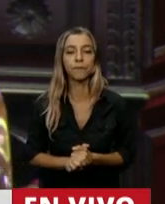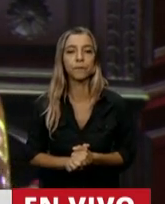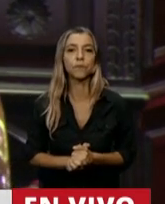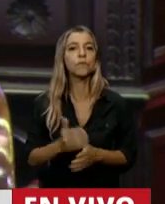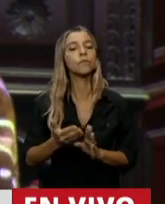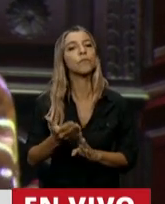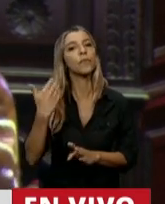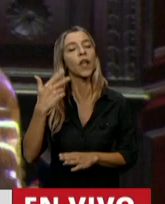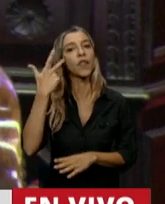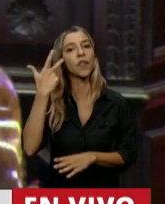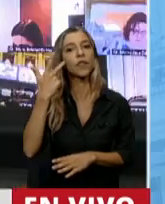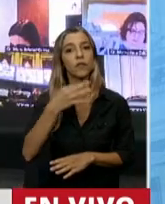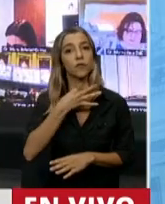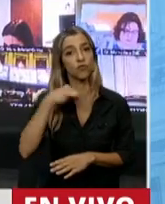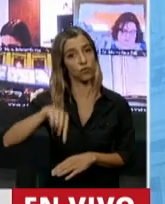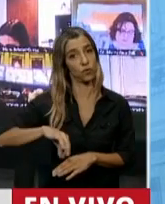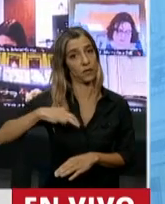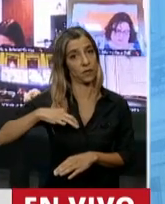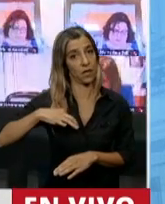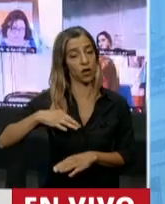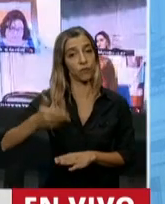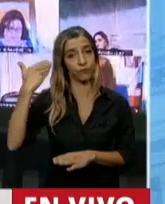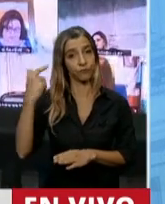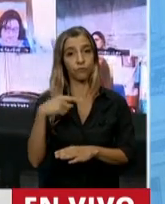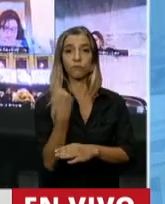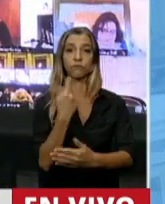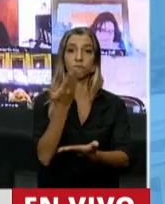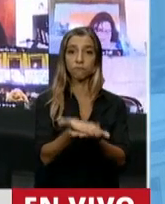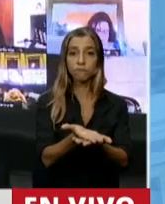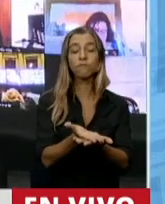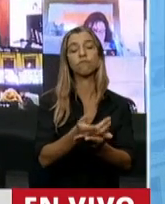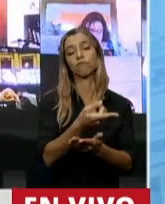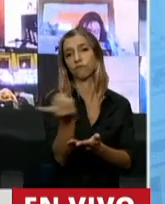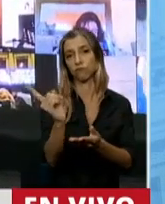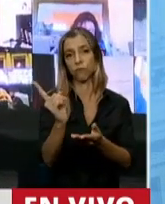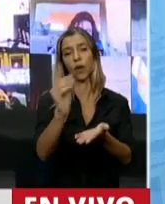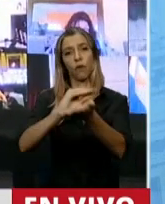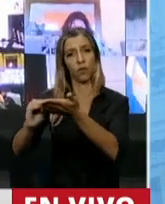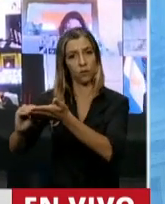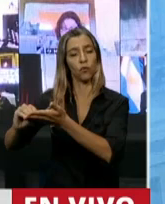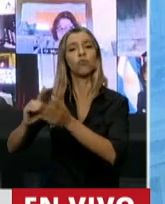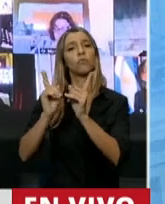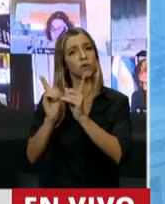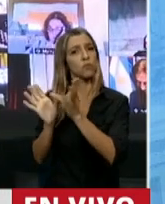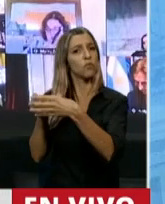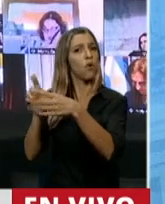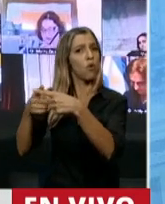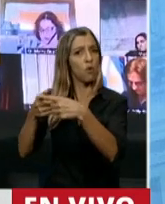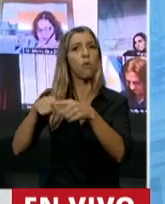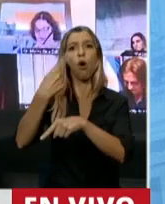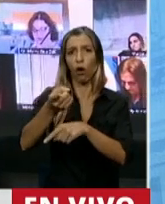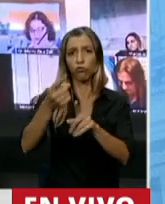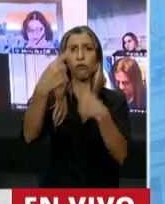18 de agosto de este año presentamos con varios legisladores, incluso de otros bloques,